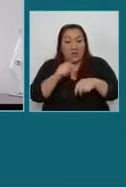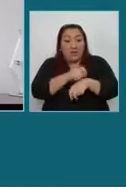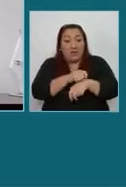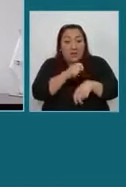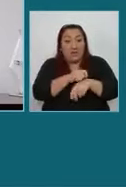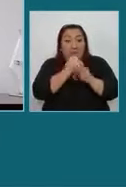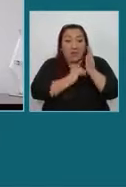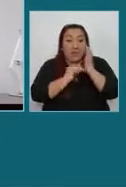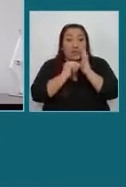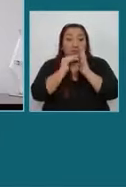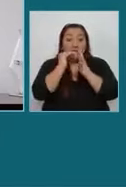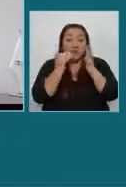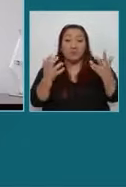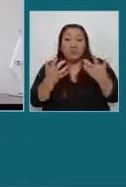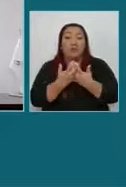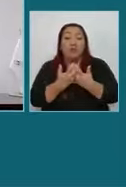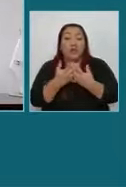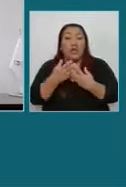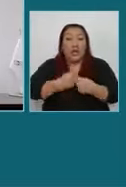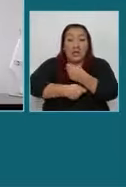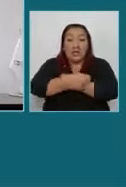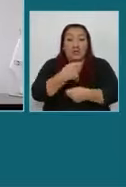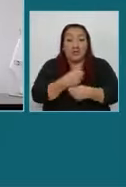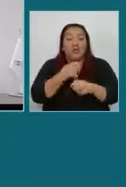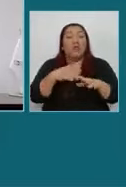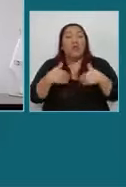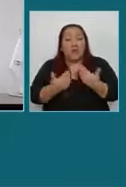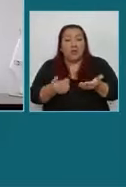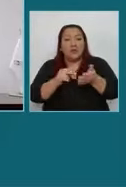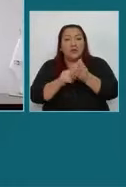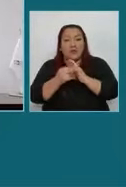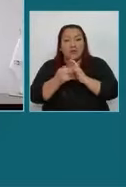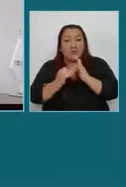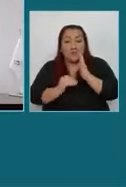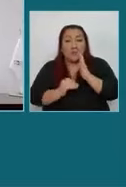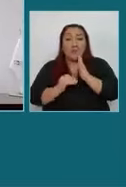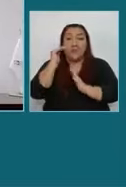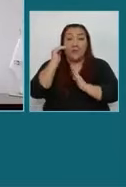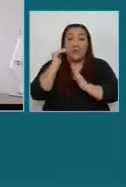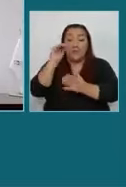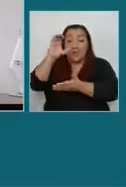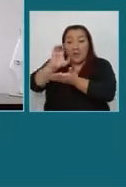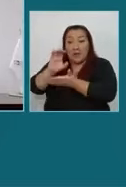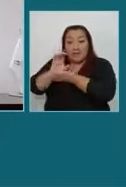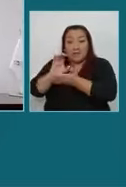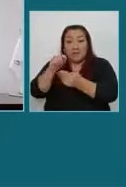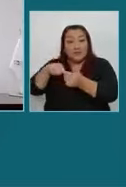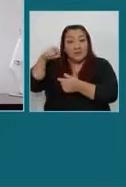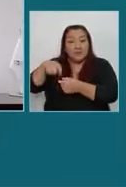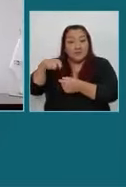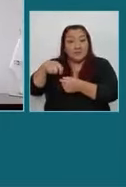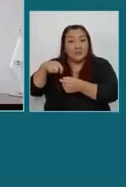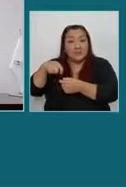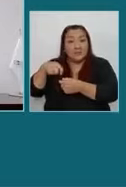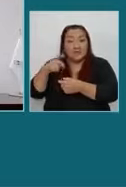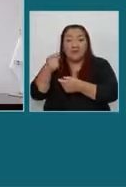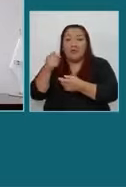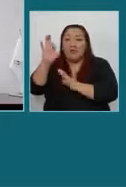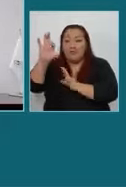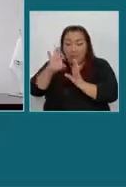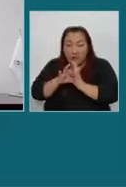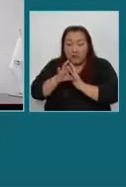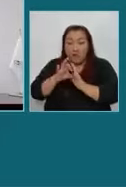de crecimiento y consolidación en el mercado, a poder levantar el capital que requieren a través de fondos de